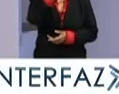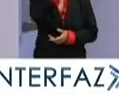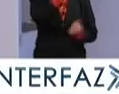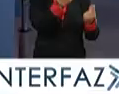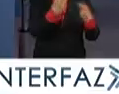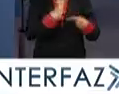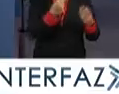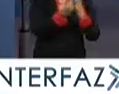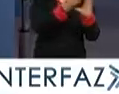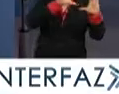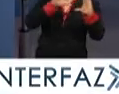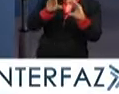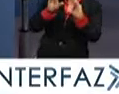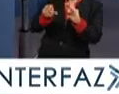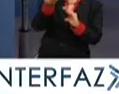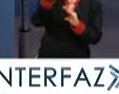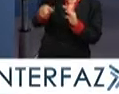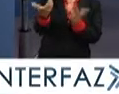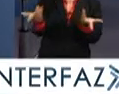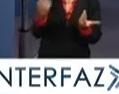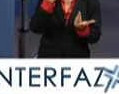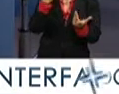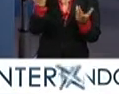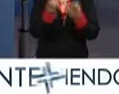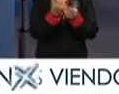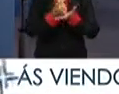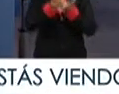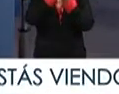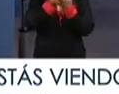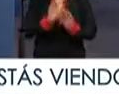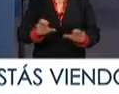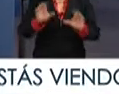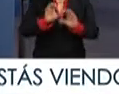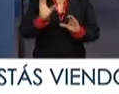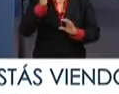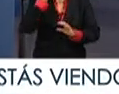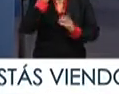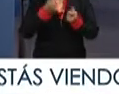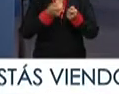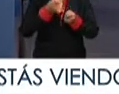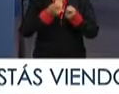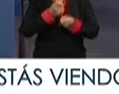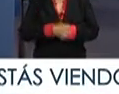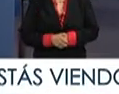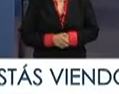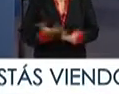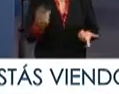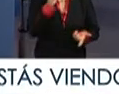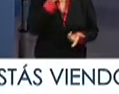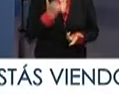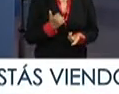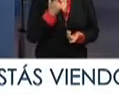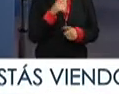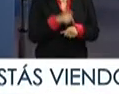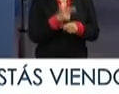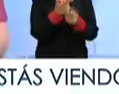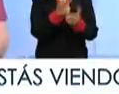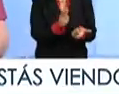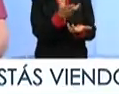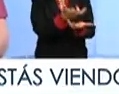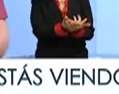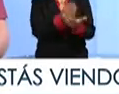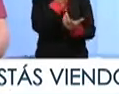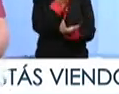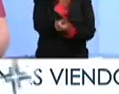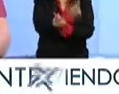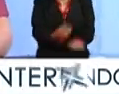personas que enseñan sobre la utilización de estas herramientas. Así es. Y sobre todo también, pues para aprovechar este tiempo libre que tienen